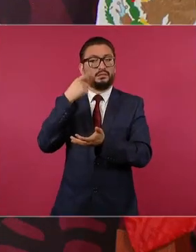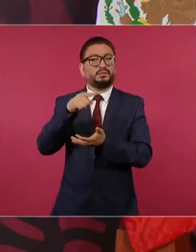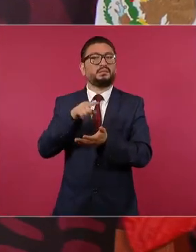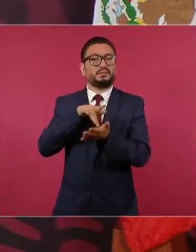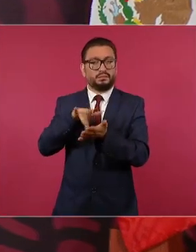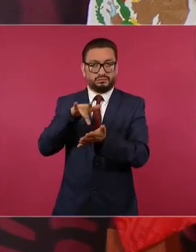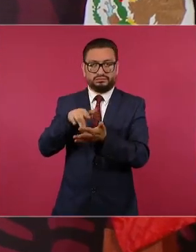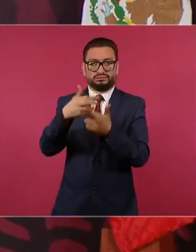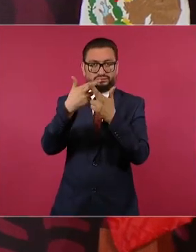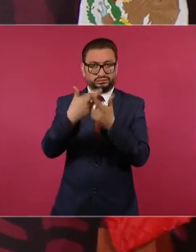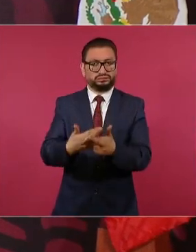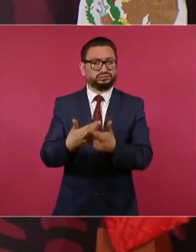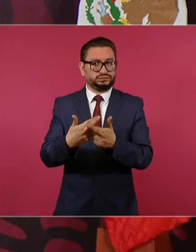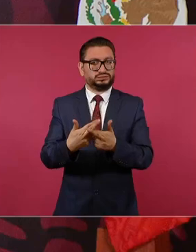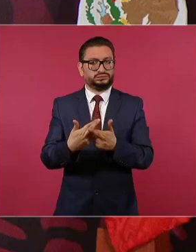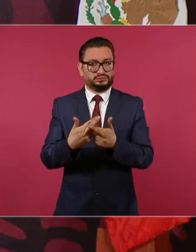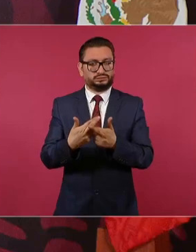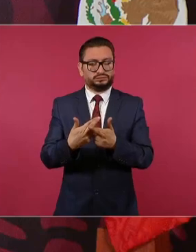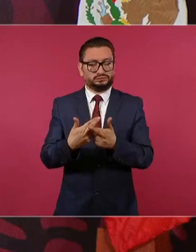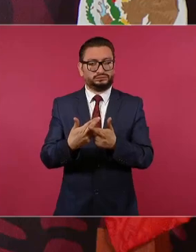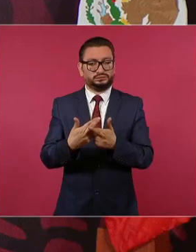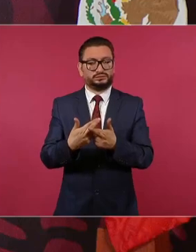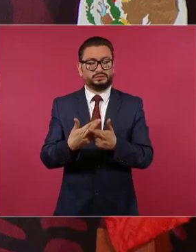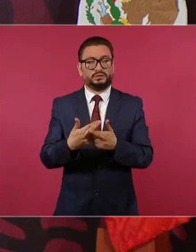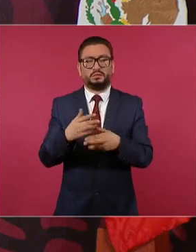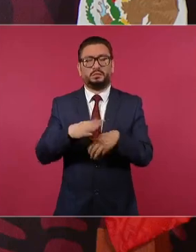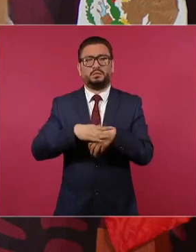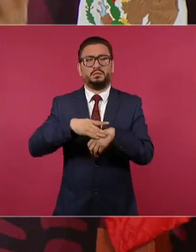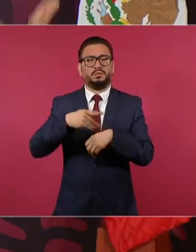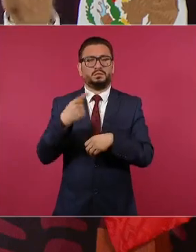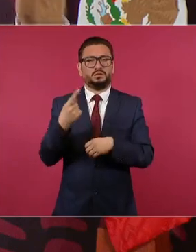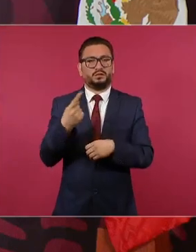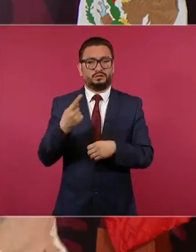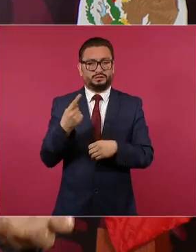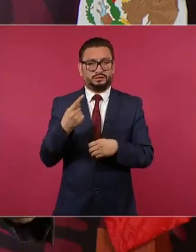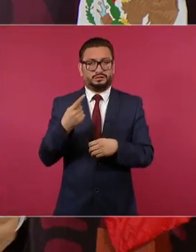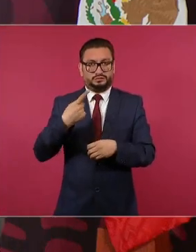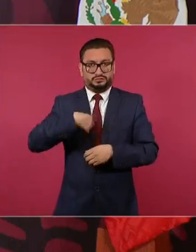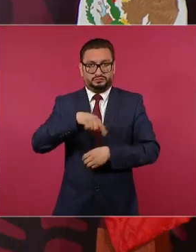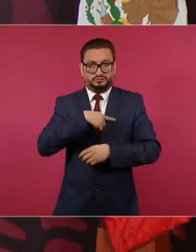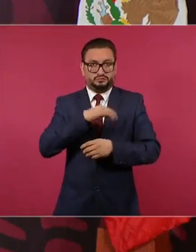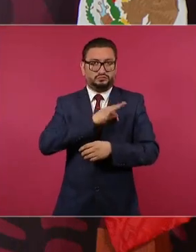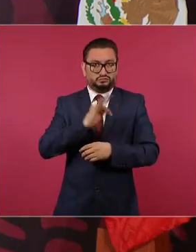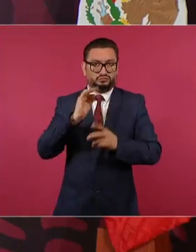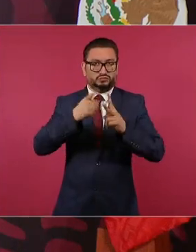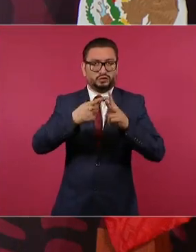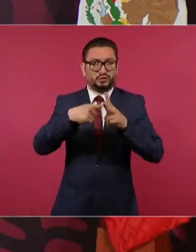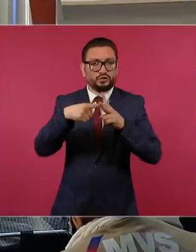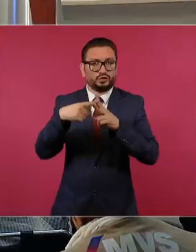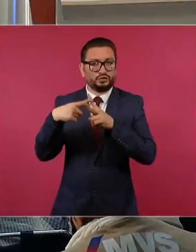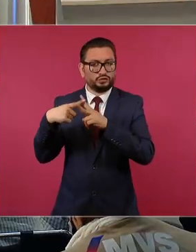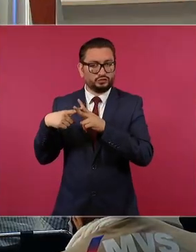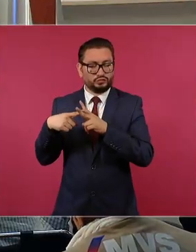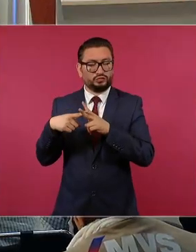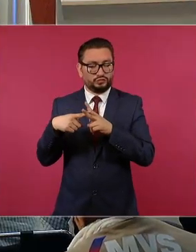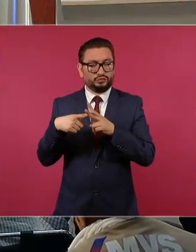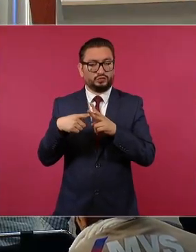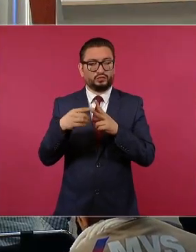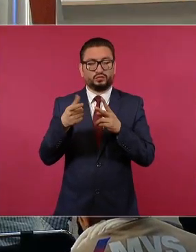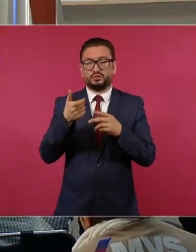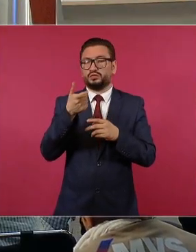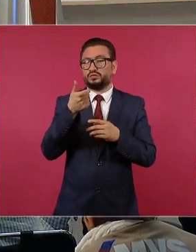recursos suficientes, porque hagamos la cuenta, ¿cuánto destinan